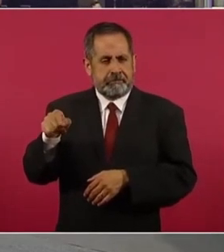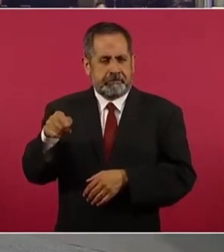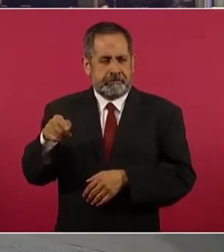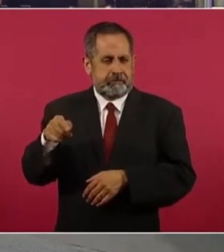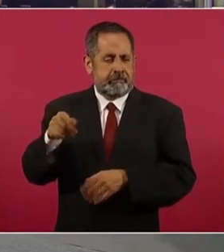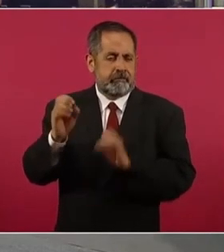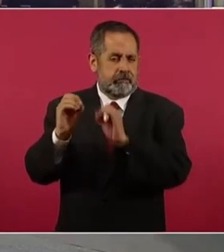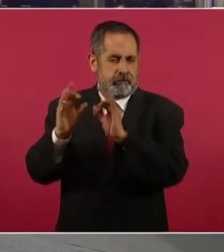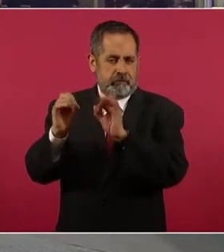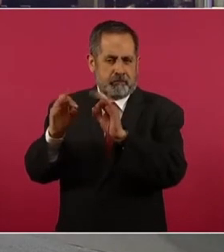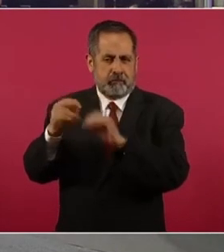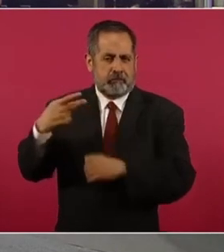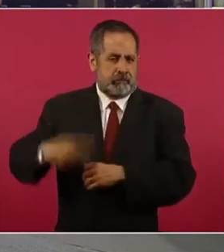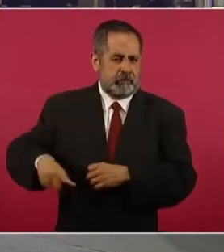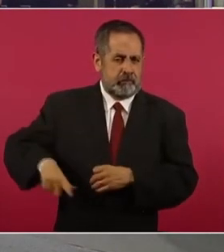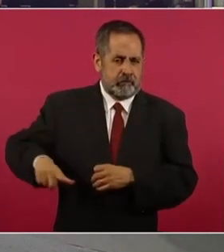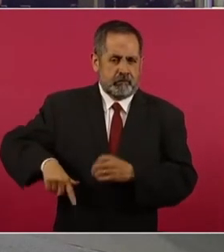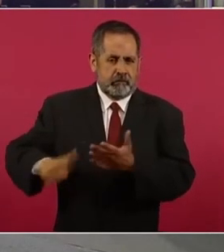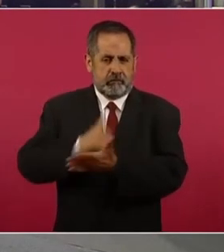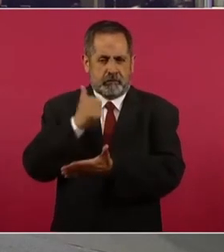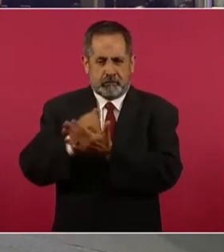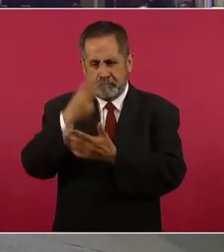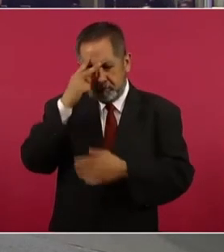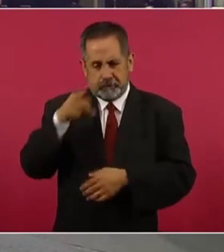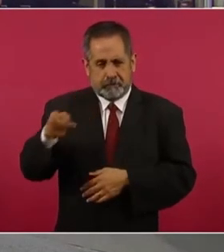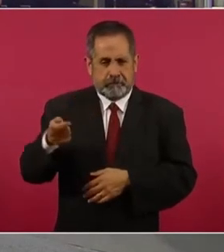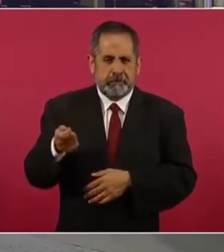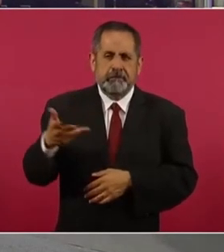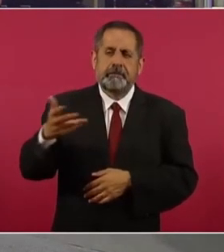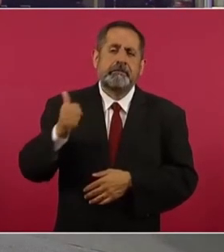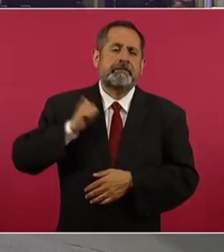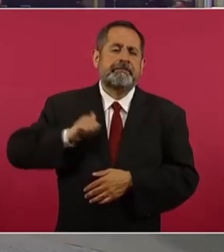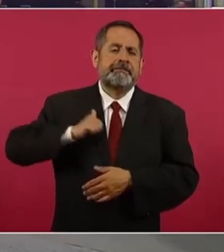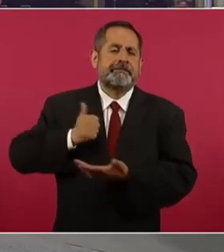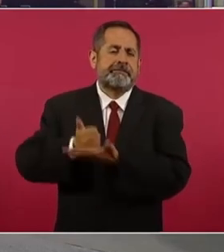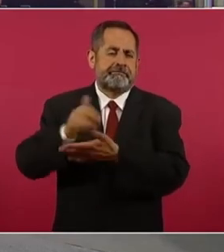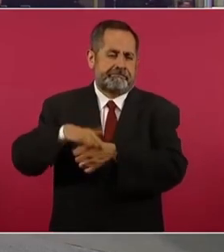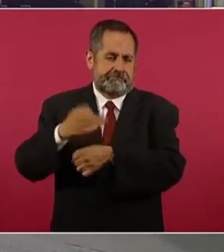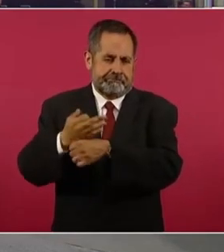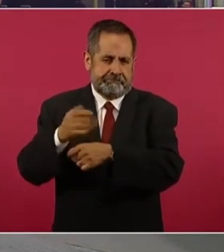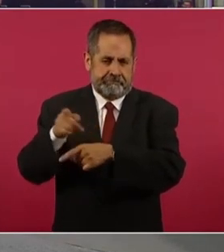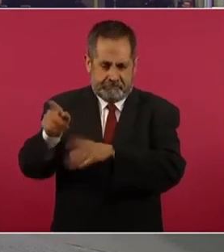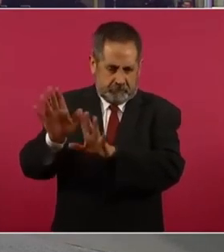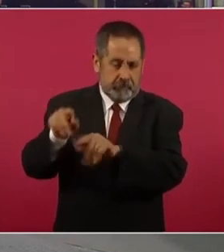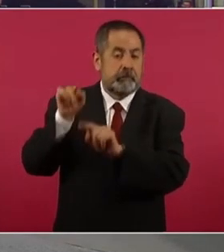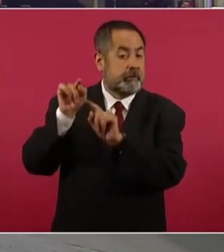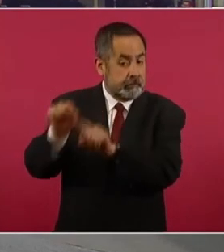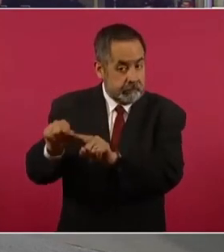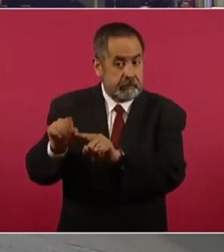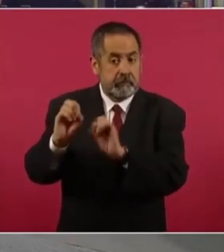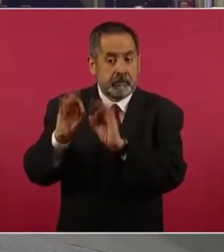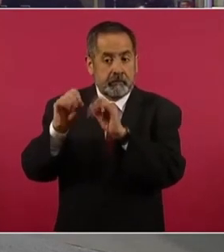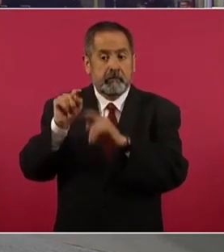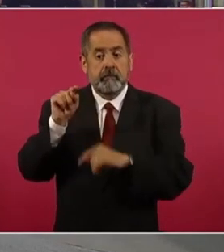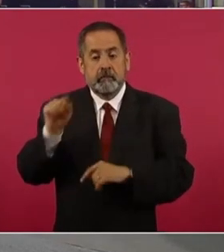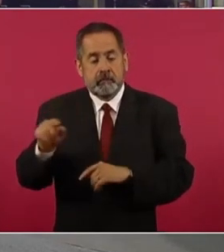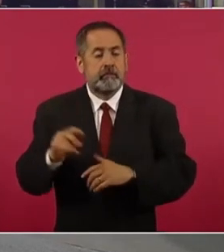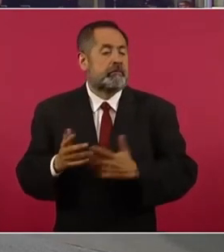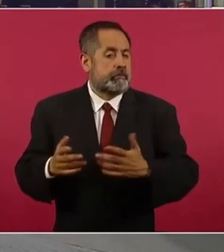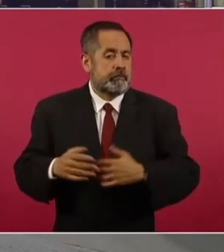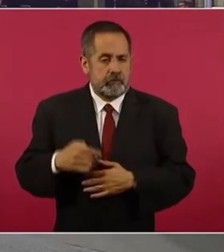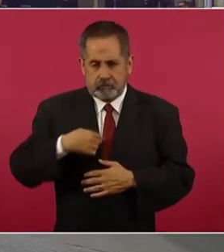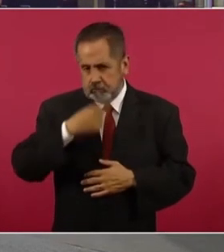México, en las oficinas, en el antiguo ayuntamiento, de que muchos extranjeros,